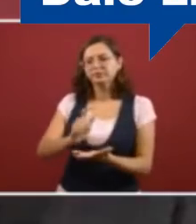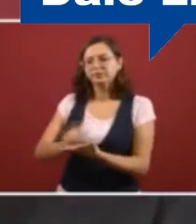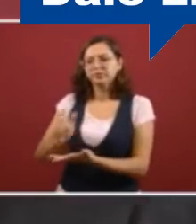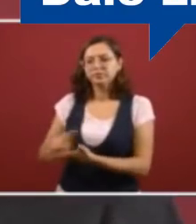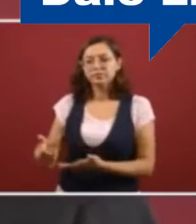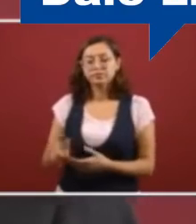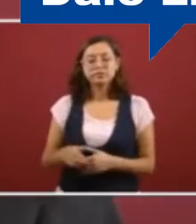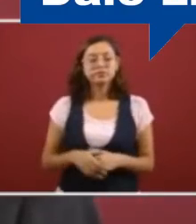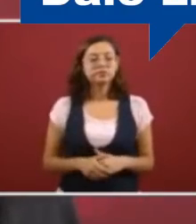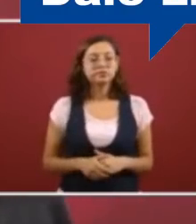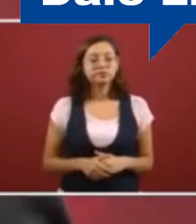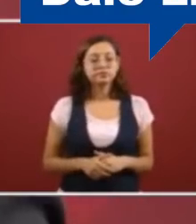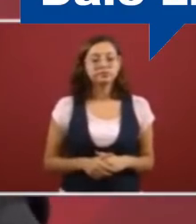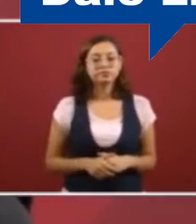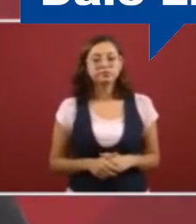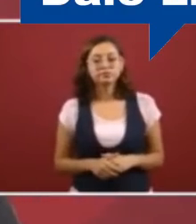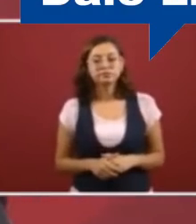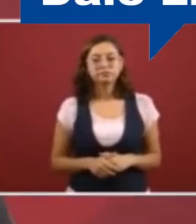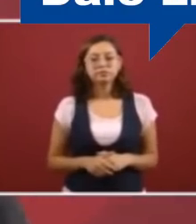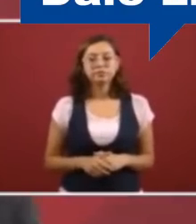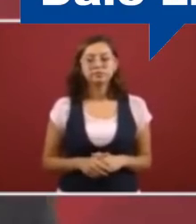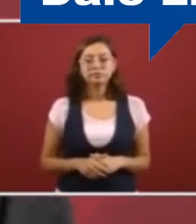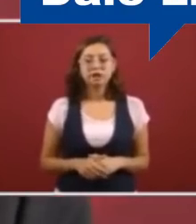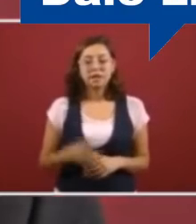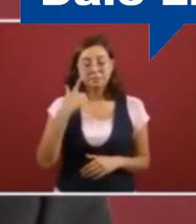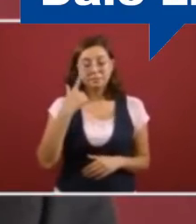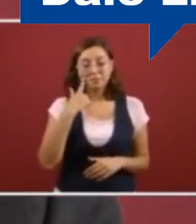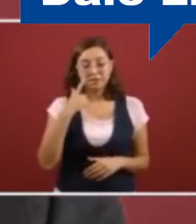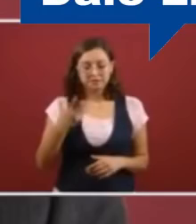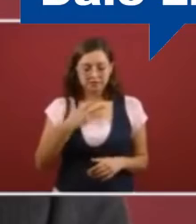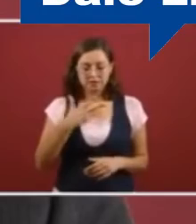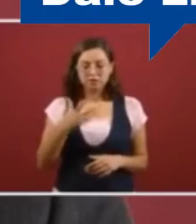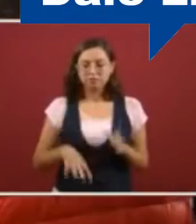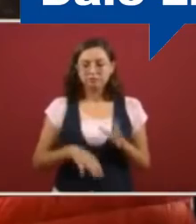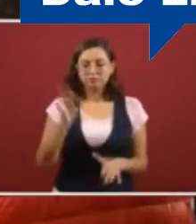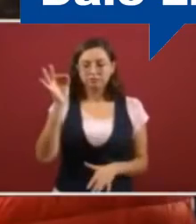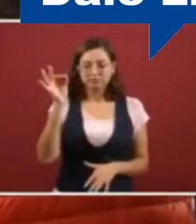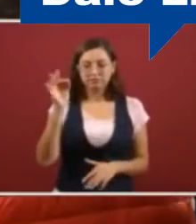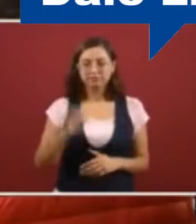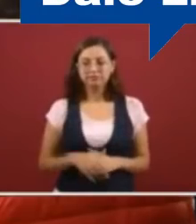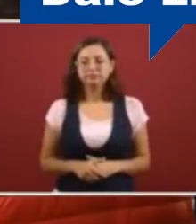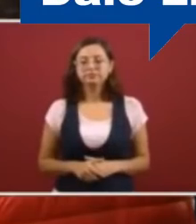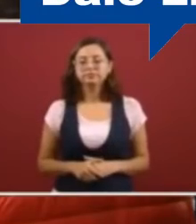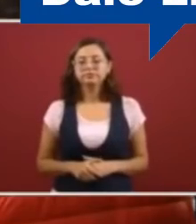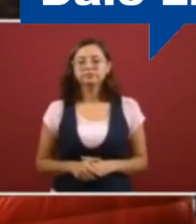viene de este propósito que el pac pac